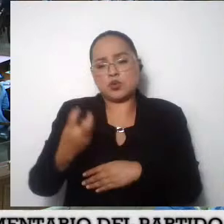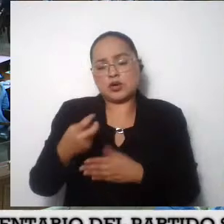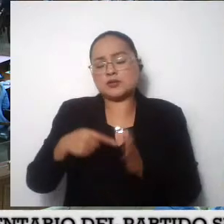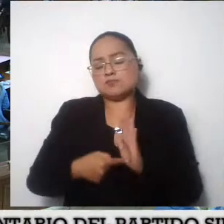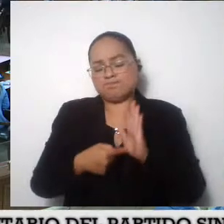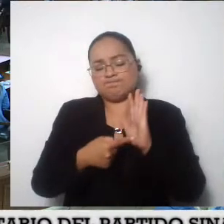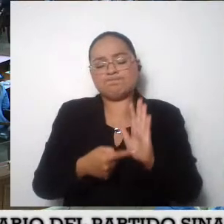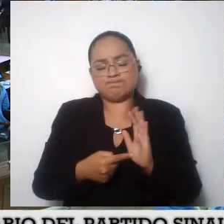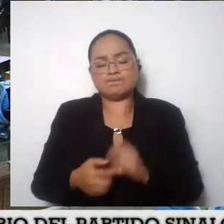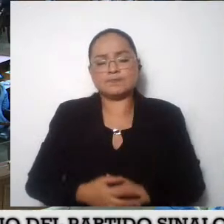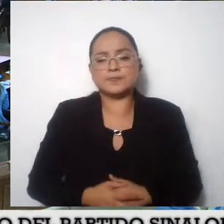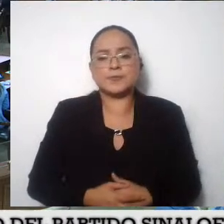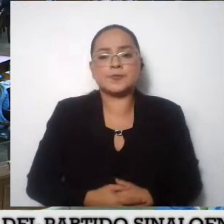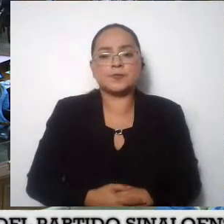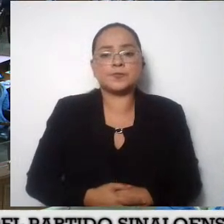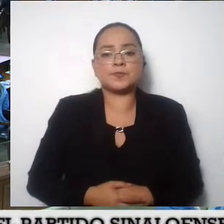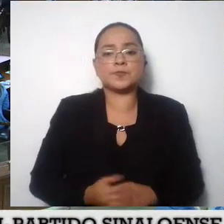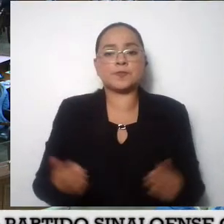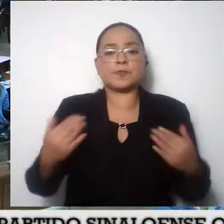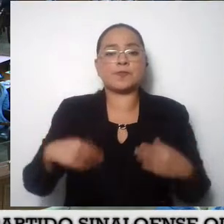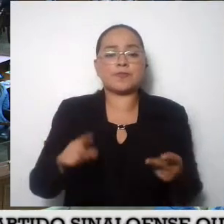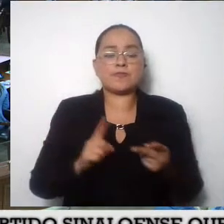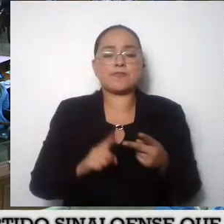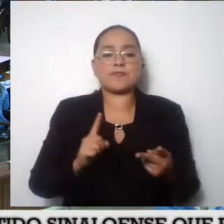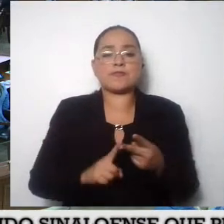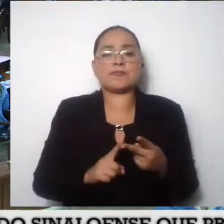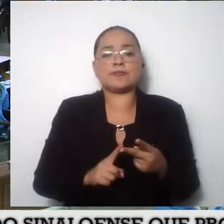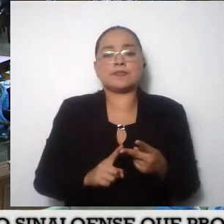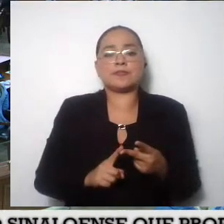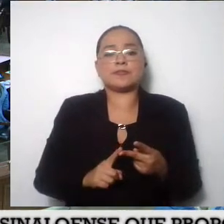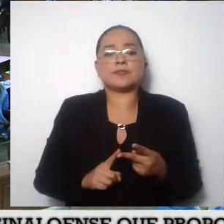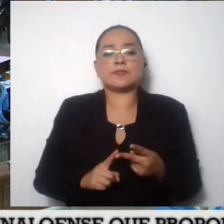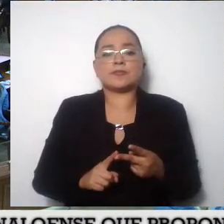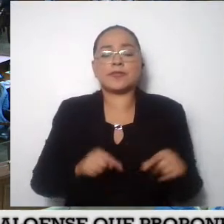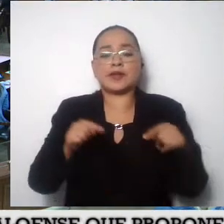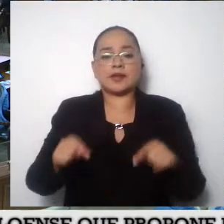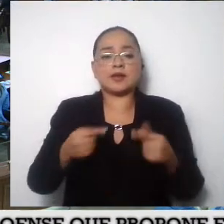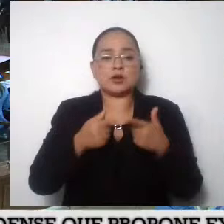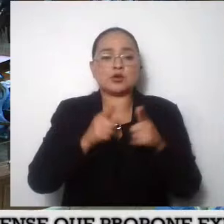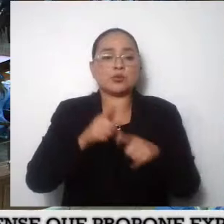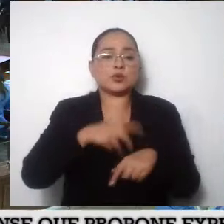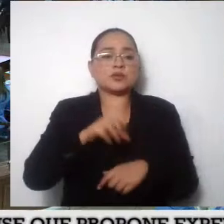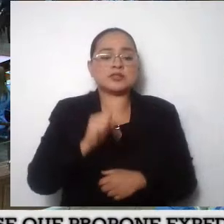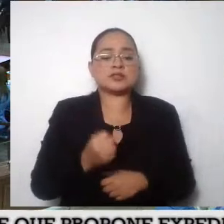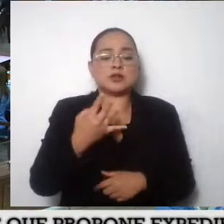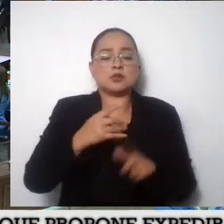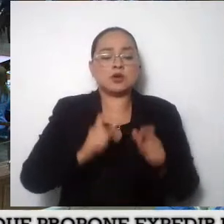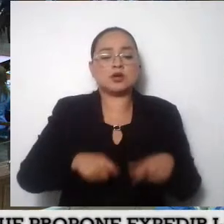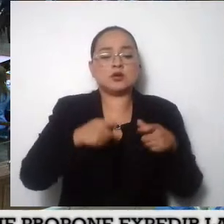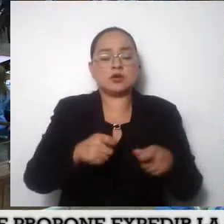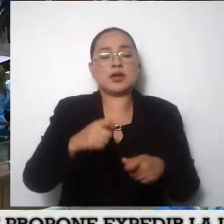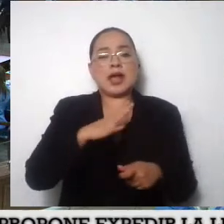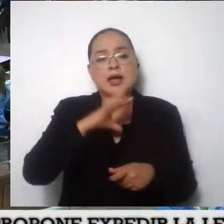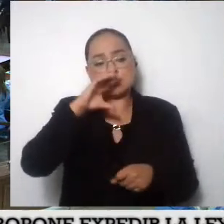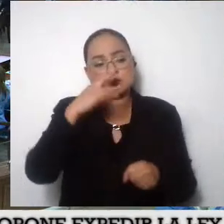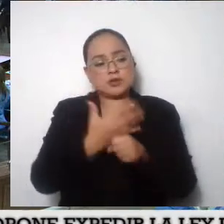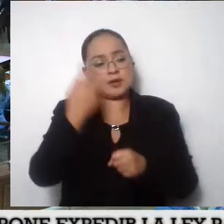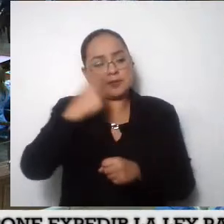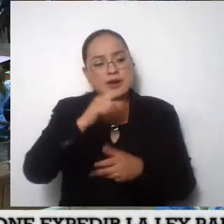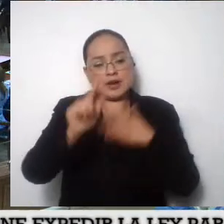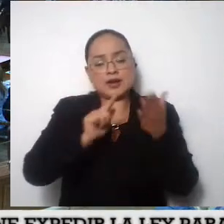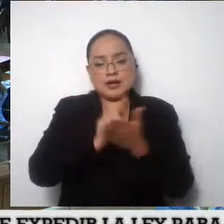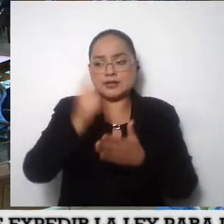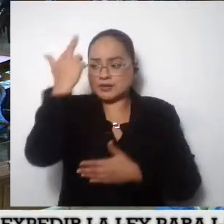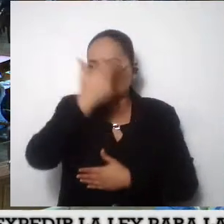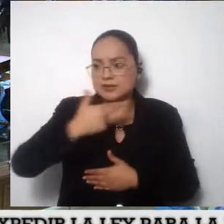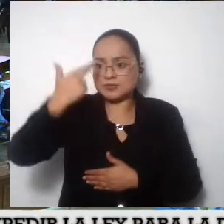lo estamos ejerciendo. Segundo, en función de esta honorable 64ª legislatura, revisar el orden jurídico para el Estado de Sinaloa, por lo